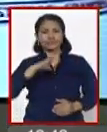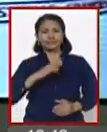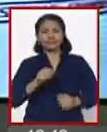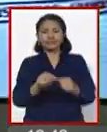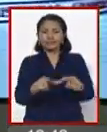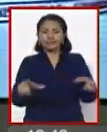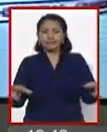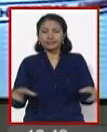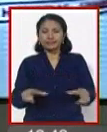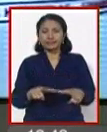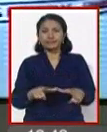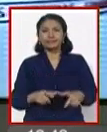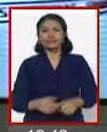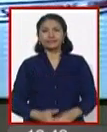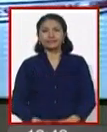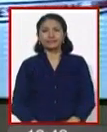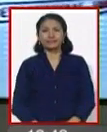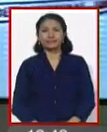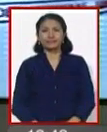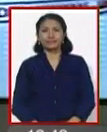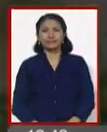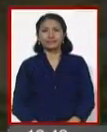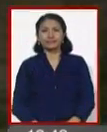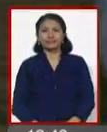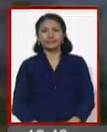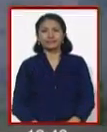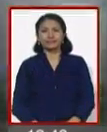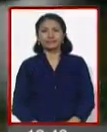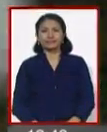un terreno en un lote baldío.